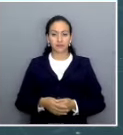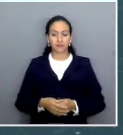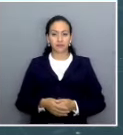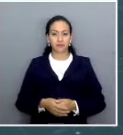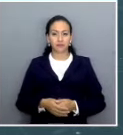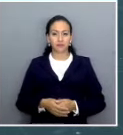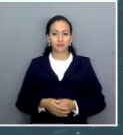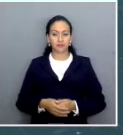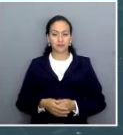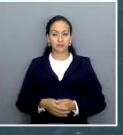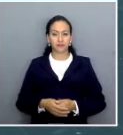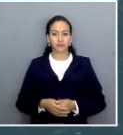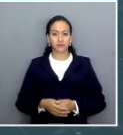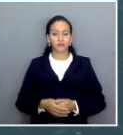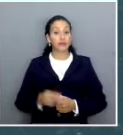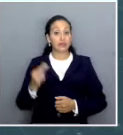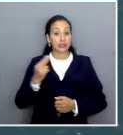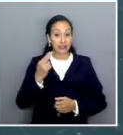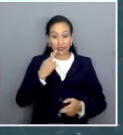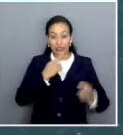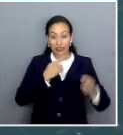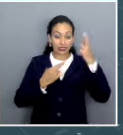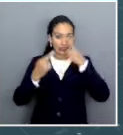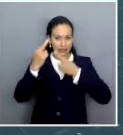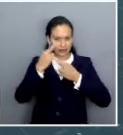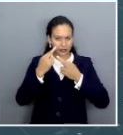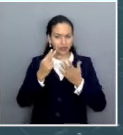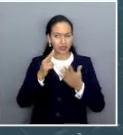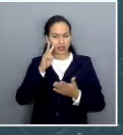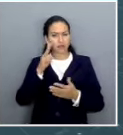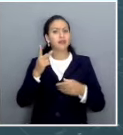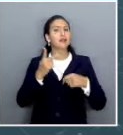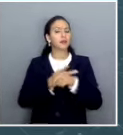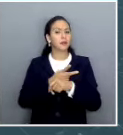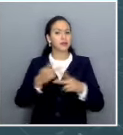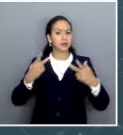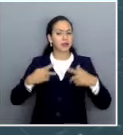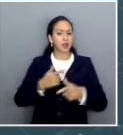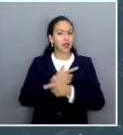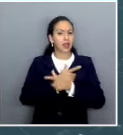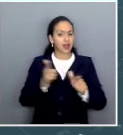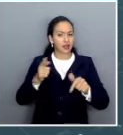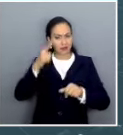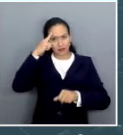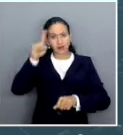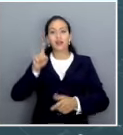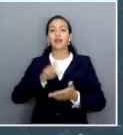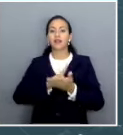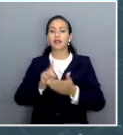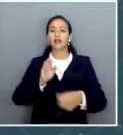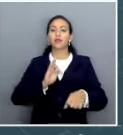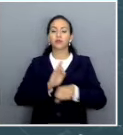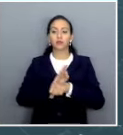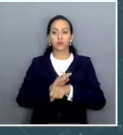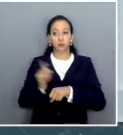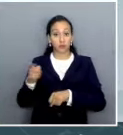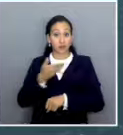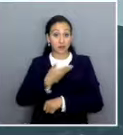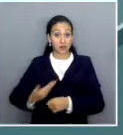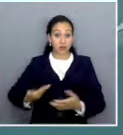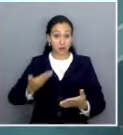Debe analizarse el impacto que tendrá en las libertades y en la protección de derechos la reforma que se propone al Poder Judicial.